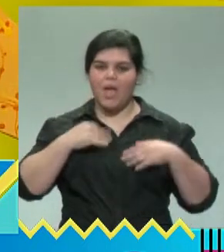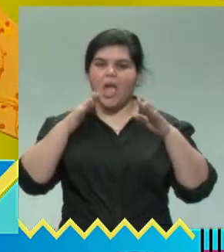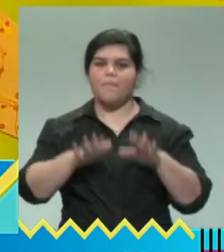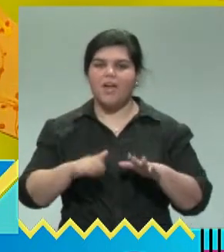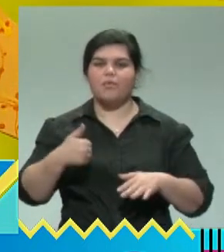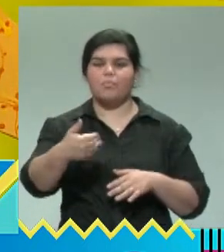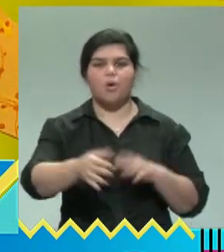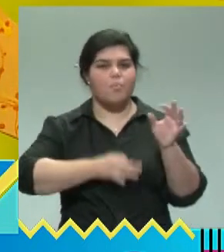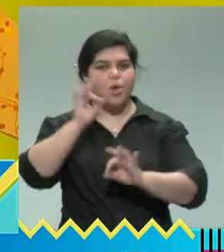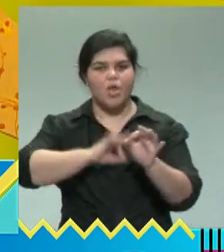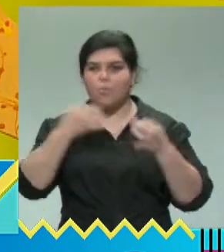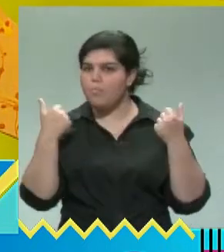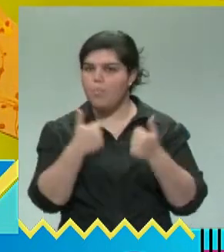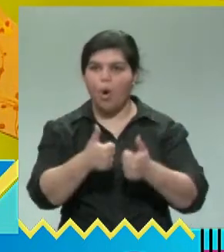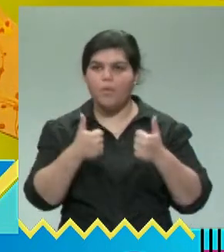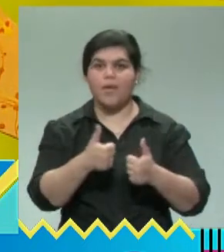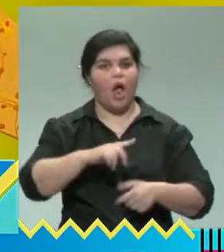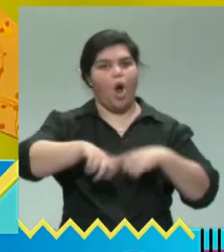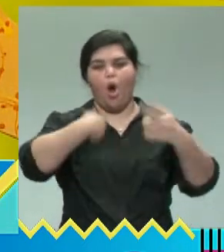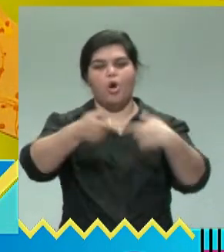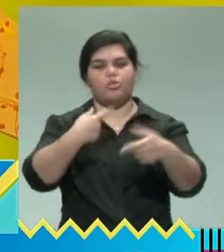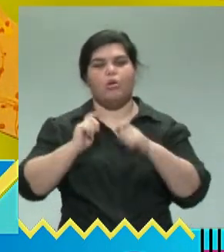proyecto funcione y lo mantengan otros